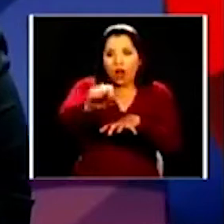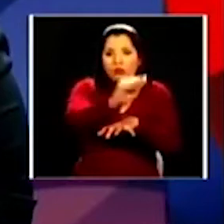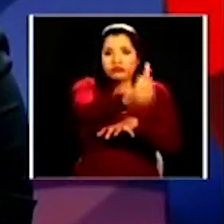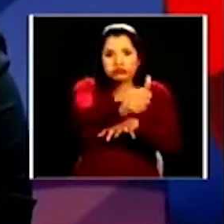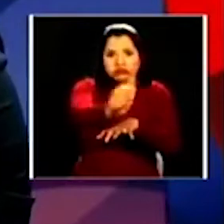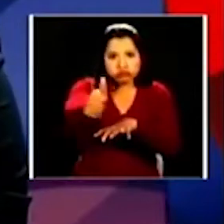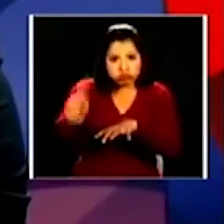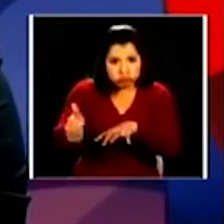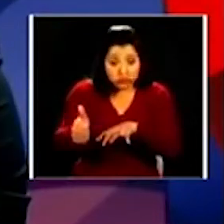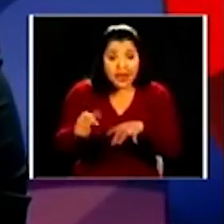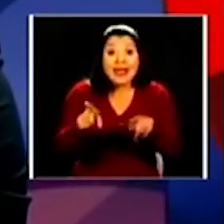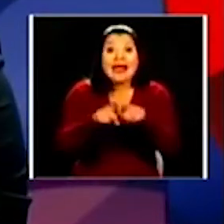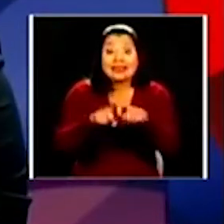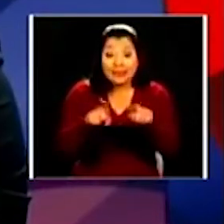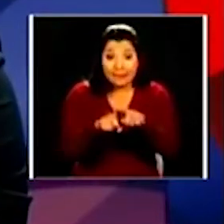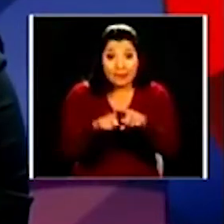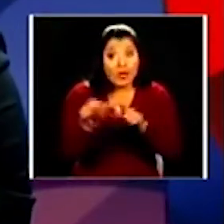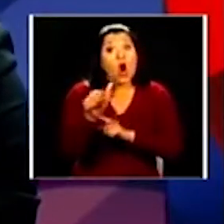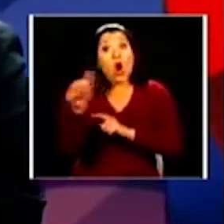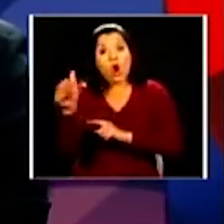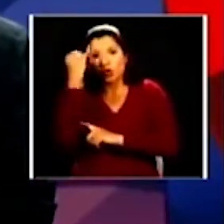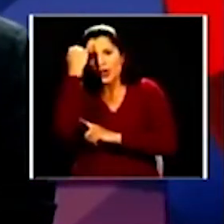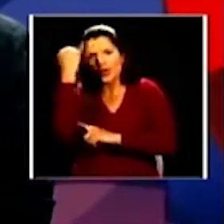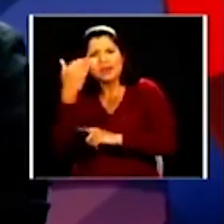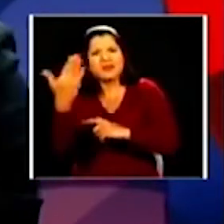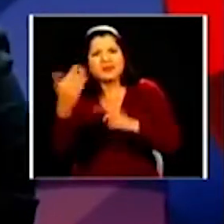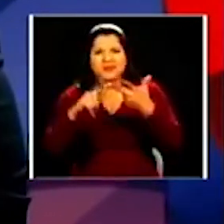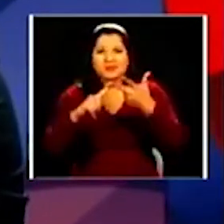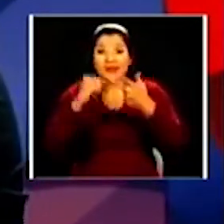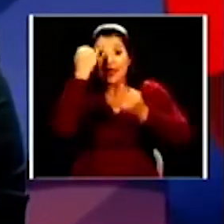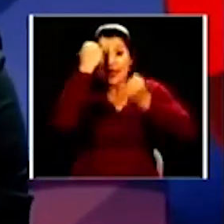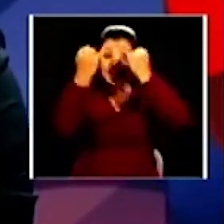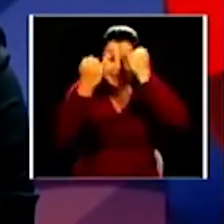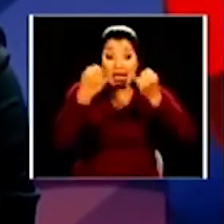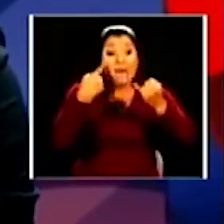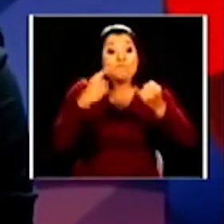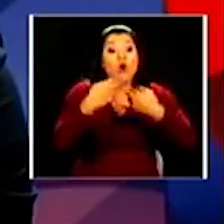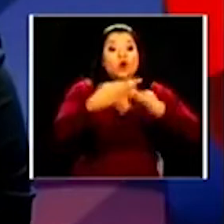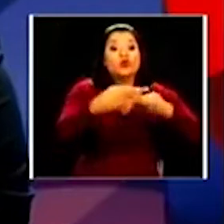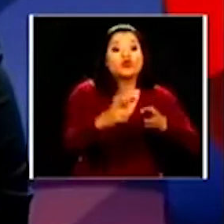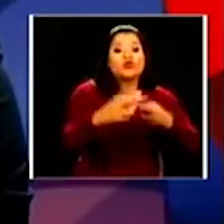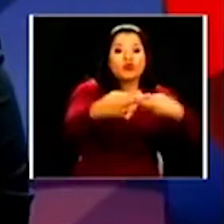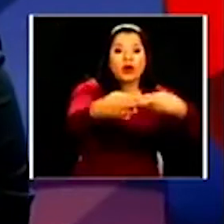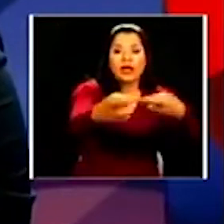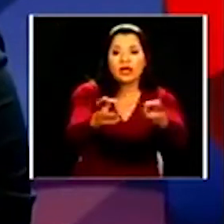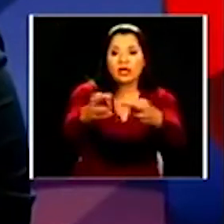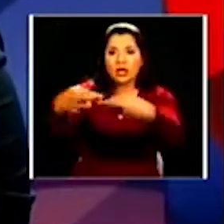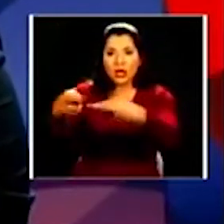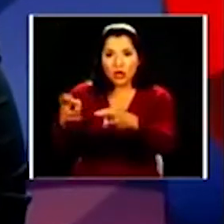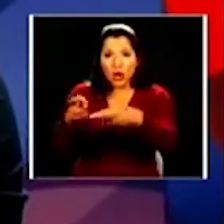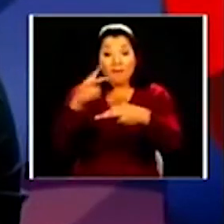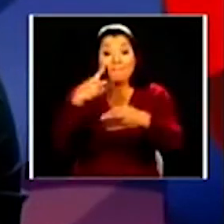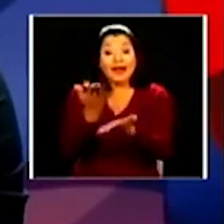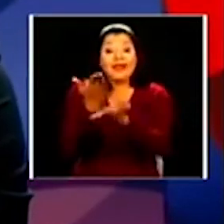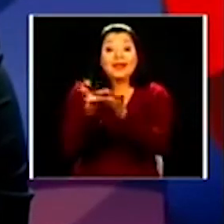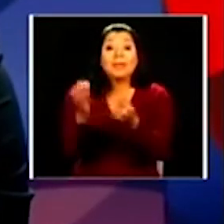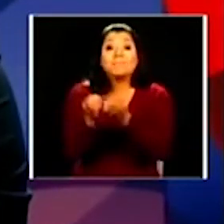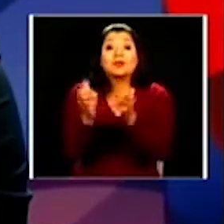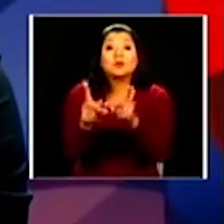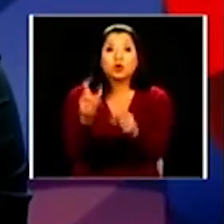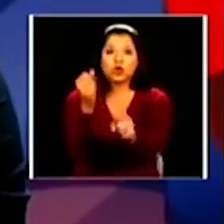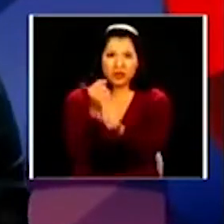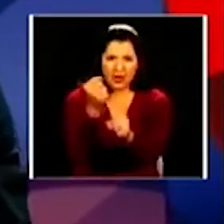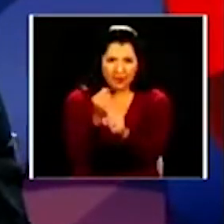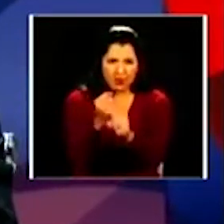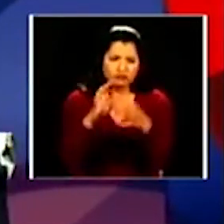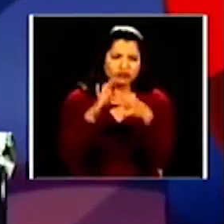que se llevará desde Casa Presidencial serán iniciativas regionales para la generación de empleo, que tiene que ver con